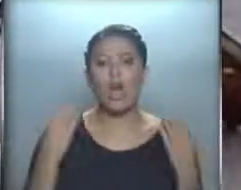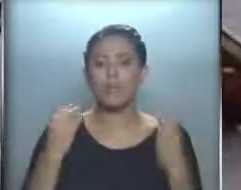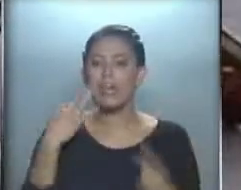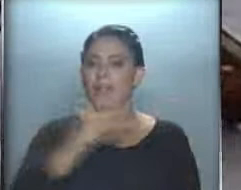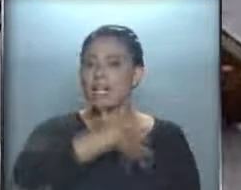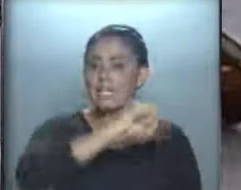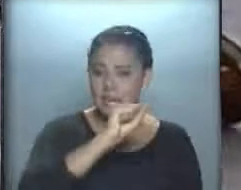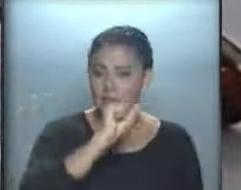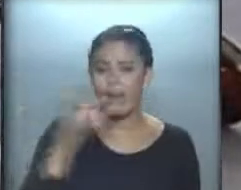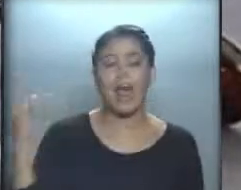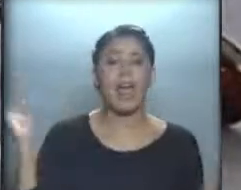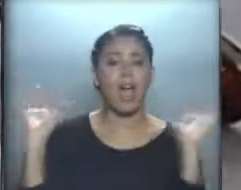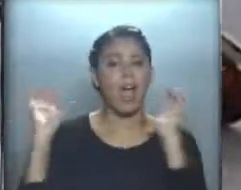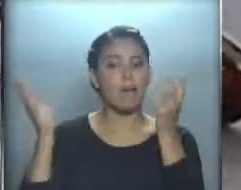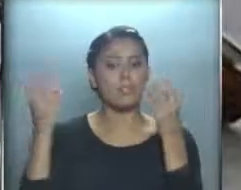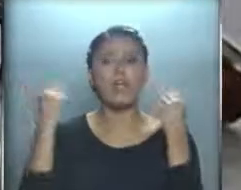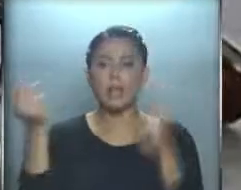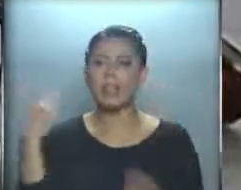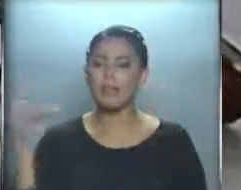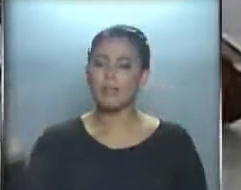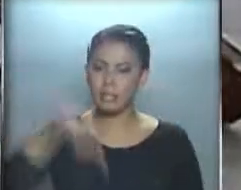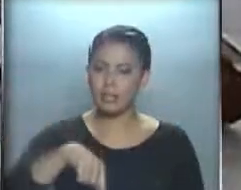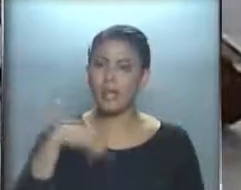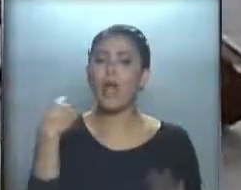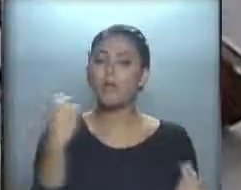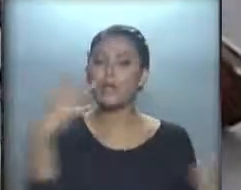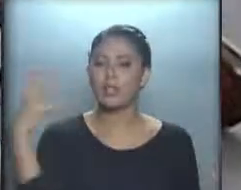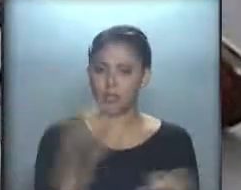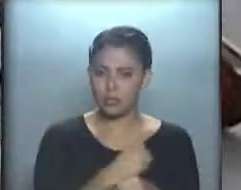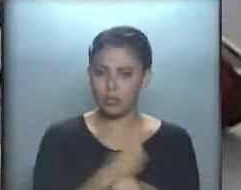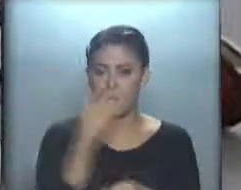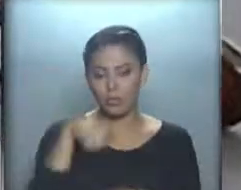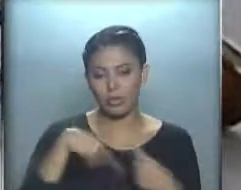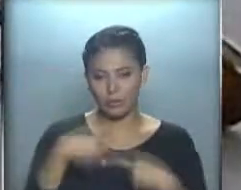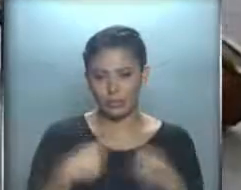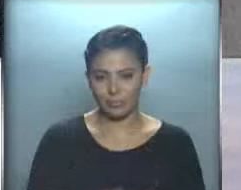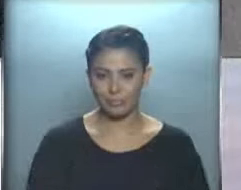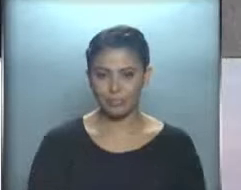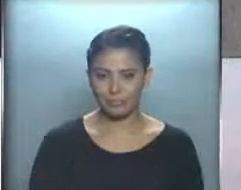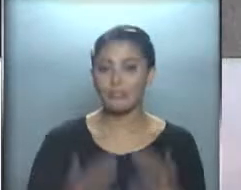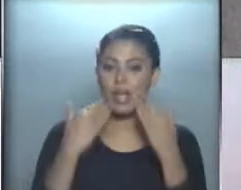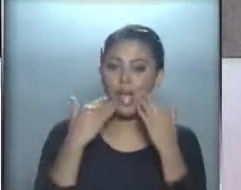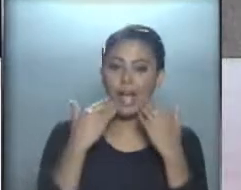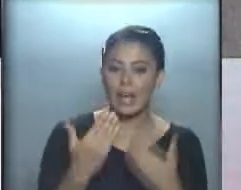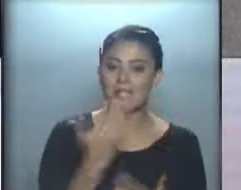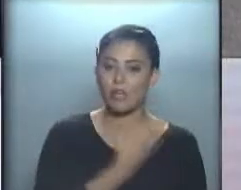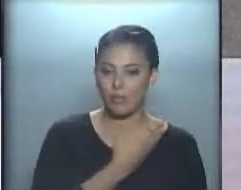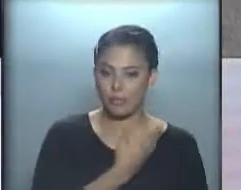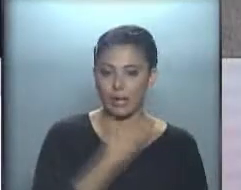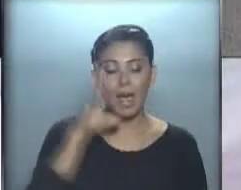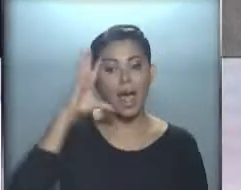trasladarlos las ambulancias no tenían por qué estar esto no tenía por qué suceder adelante ustedes muchísimas gracias fabiana y